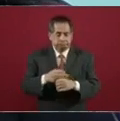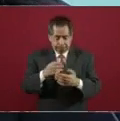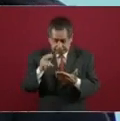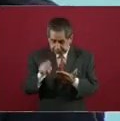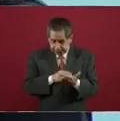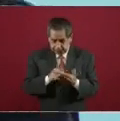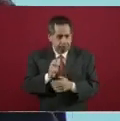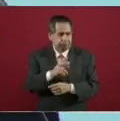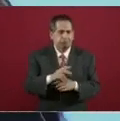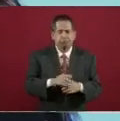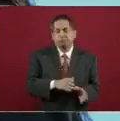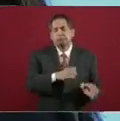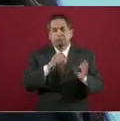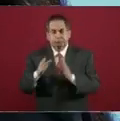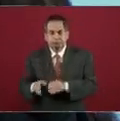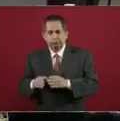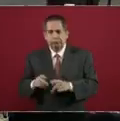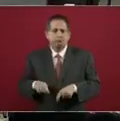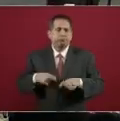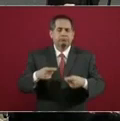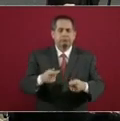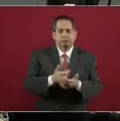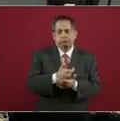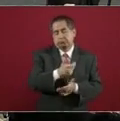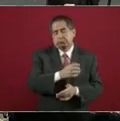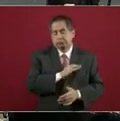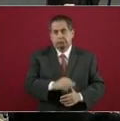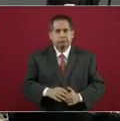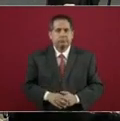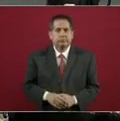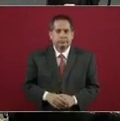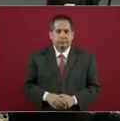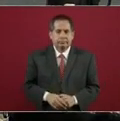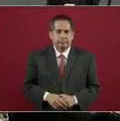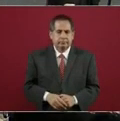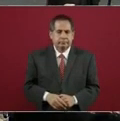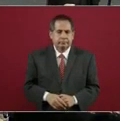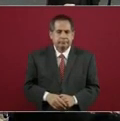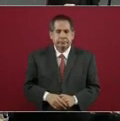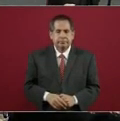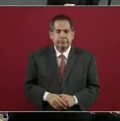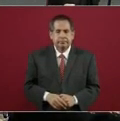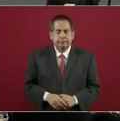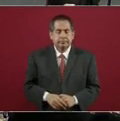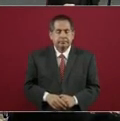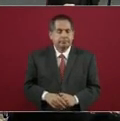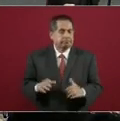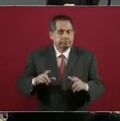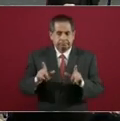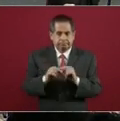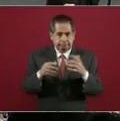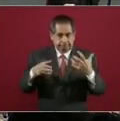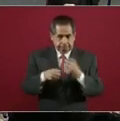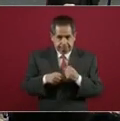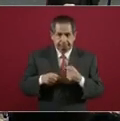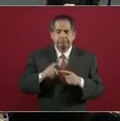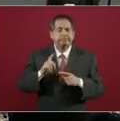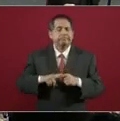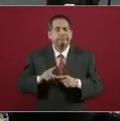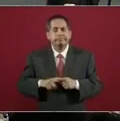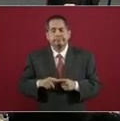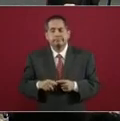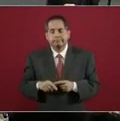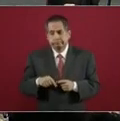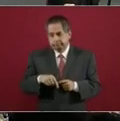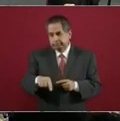pasar al tema del pago sí damos adelante Gracias eh Bueno en conclusión lo que vamos a hacer ya